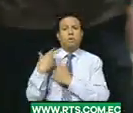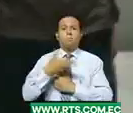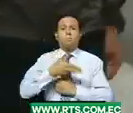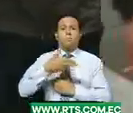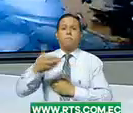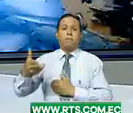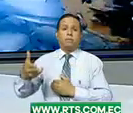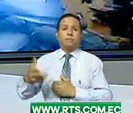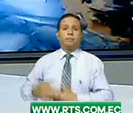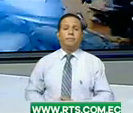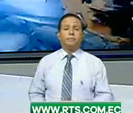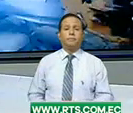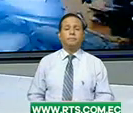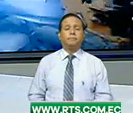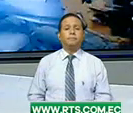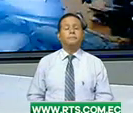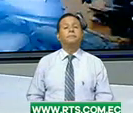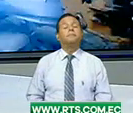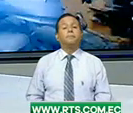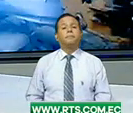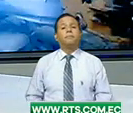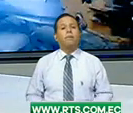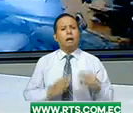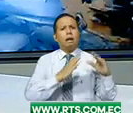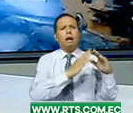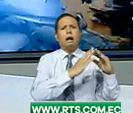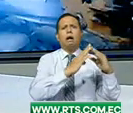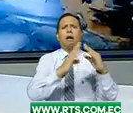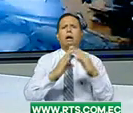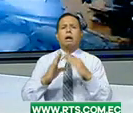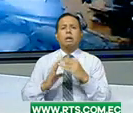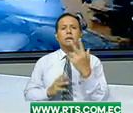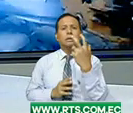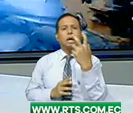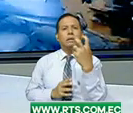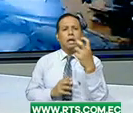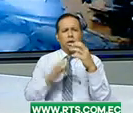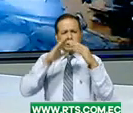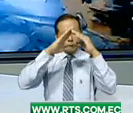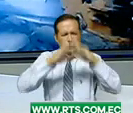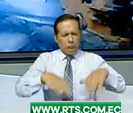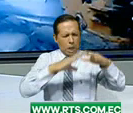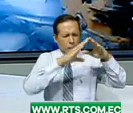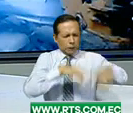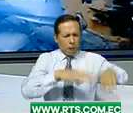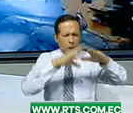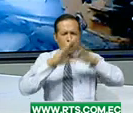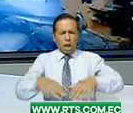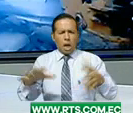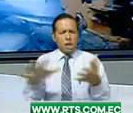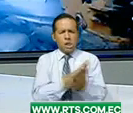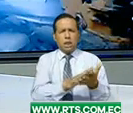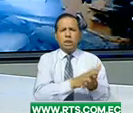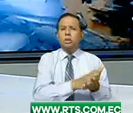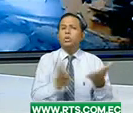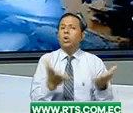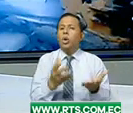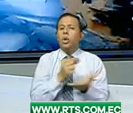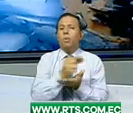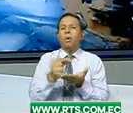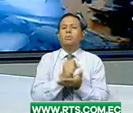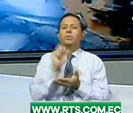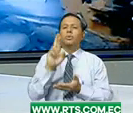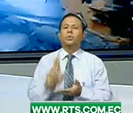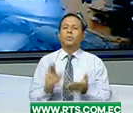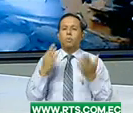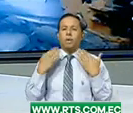Vázquez. Además, 13 casas fueron destruidas en el Guasmo Sur de Guayaquil. Este suceso ocurrió tras un operativo ejecutado por